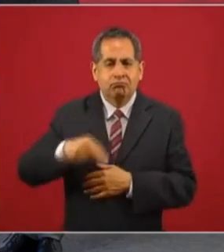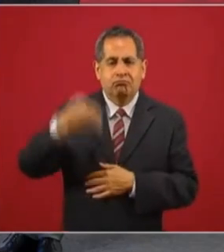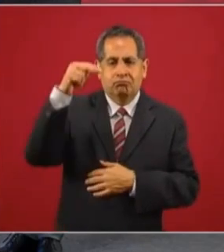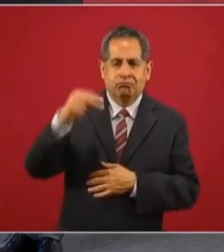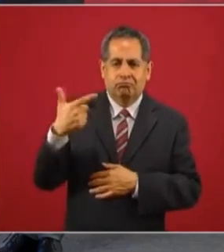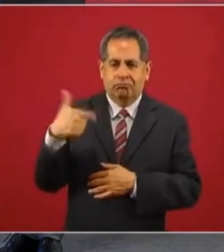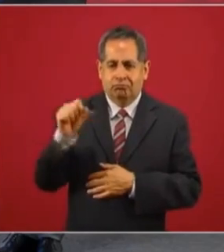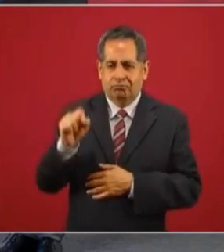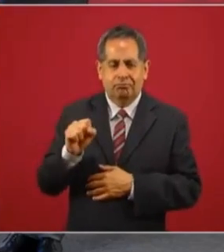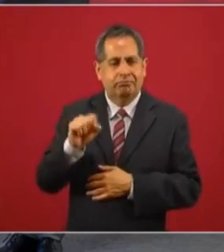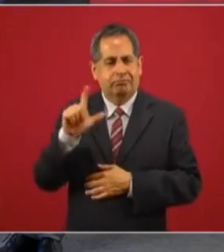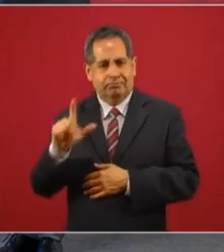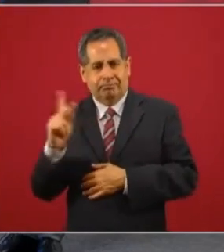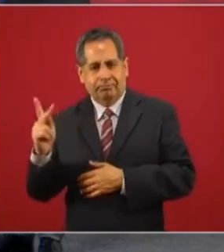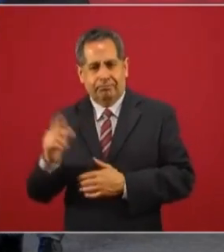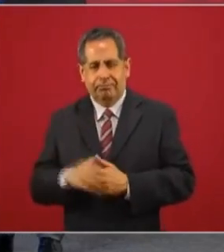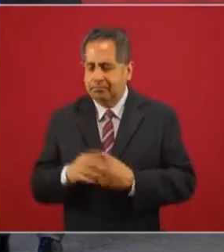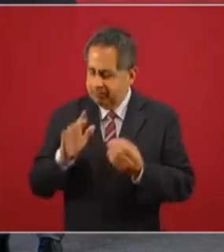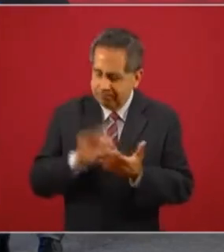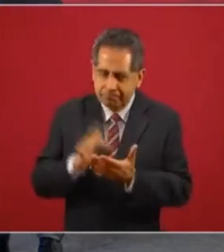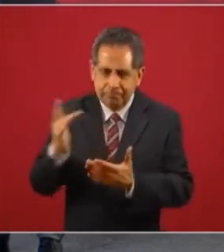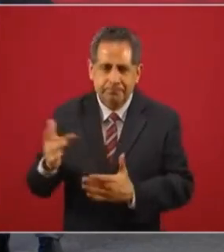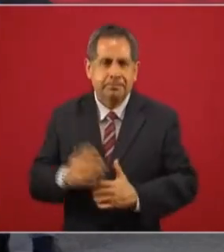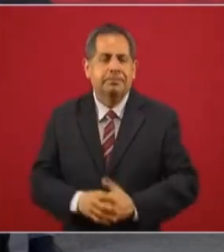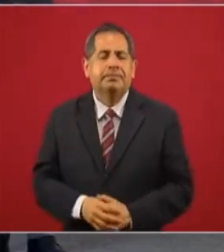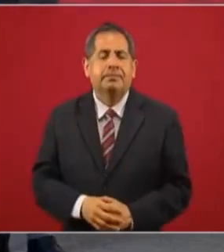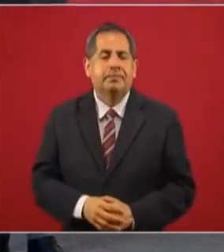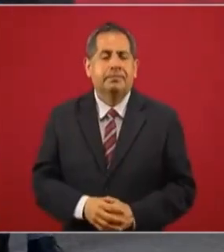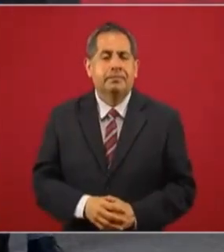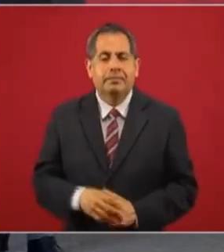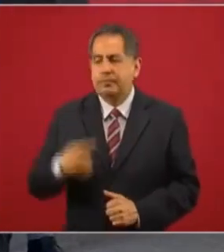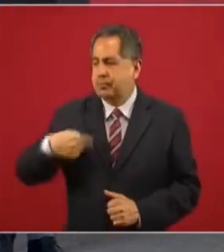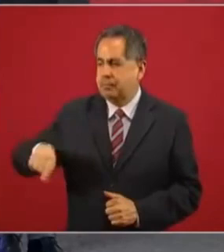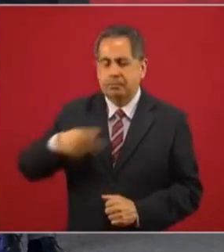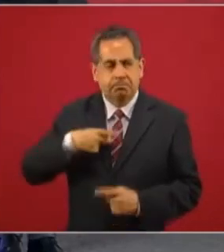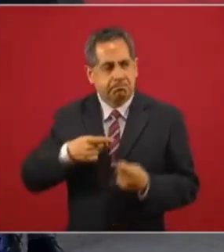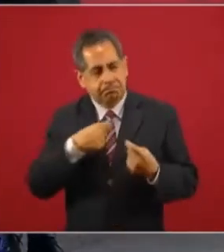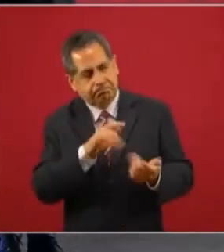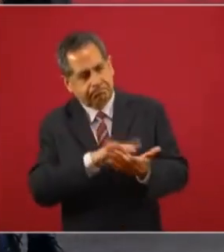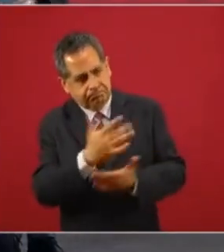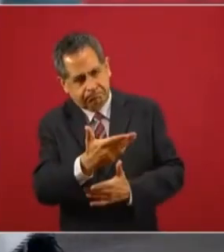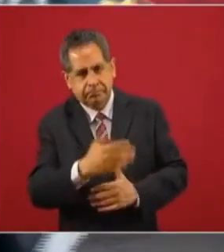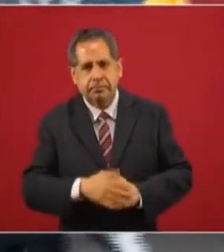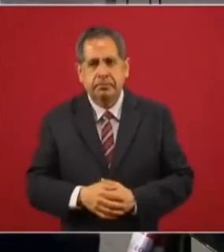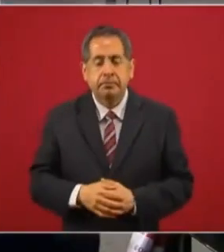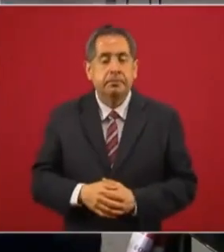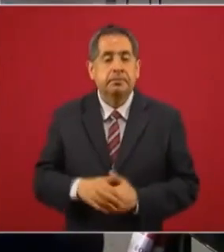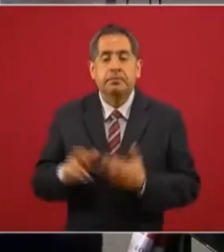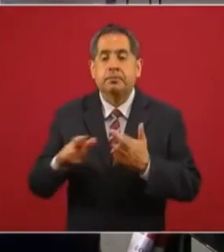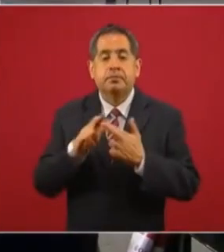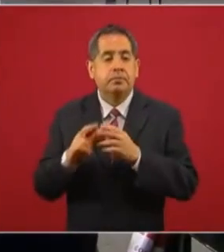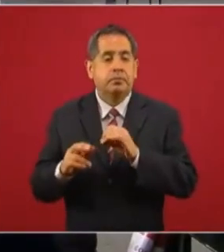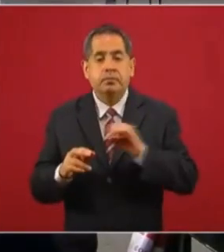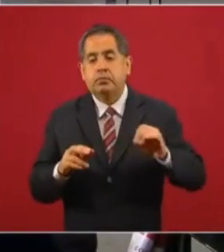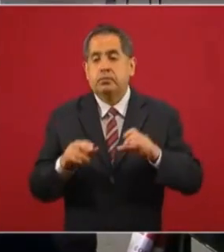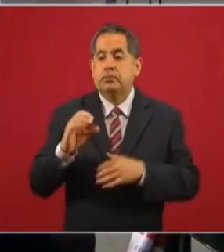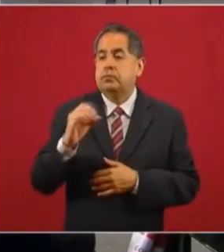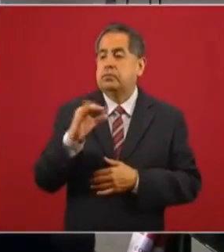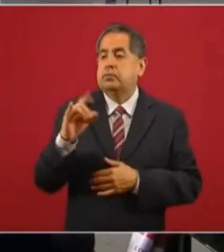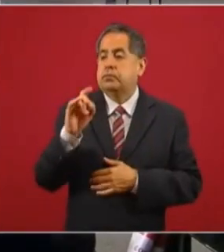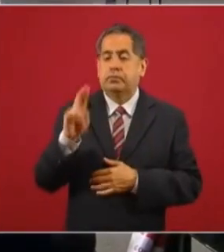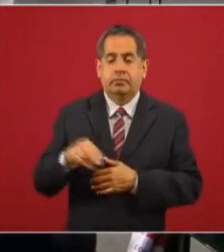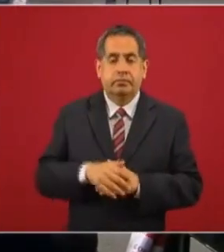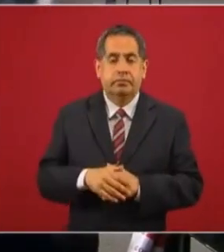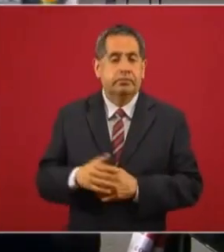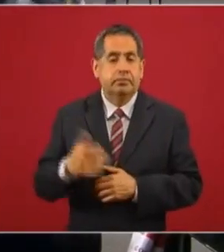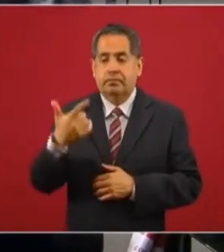gas LP. Muy agradecido. A nombre de los consumidores. Región Occidente, Gas